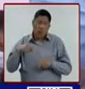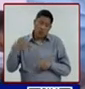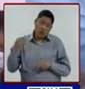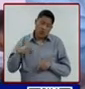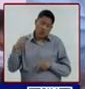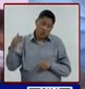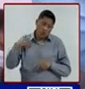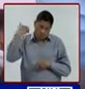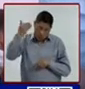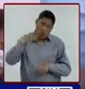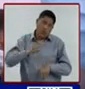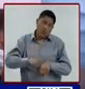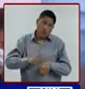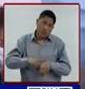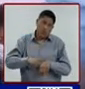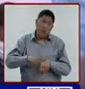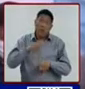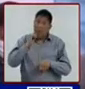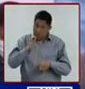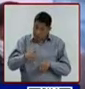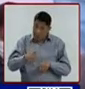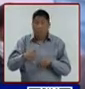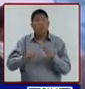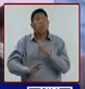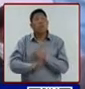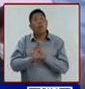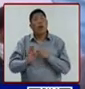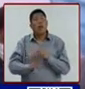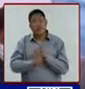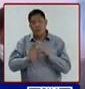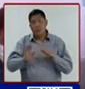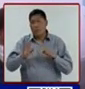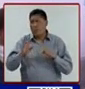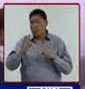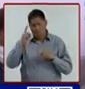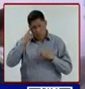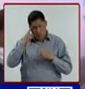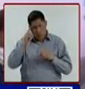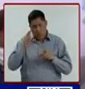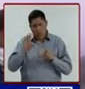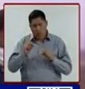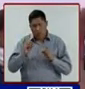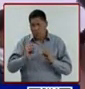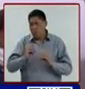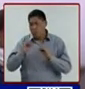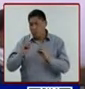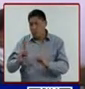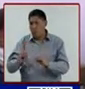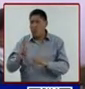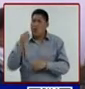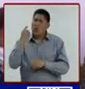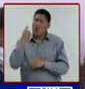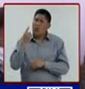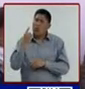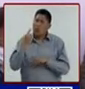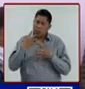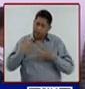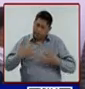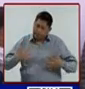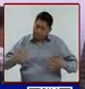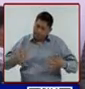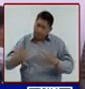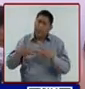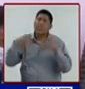en las próximas horas para el día de mañana resguardar, precautelar, no descartamos, ¿no?, e instalar una asamblea